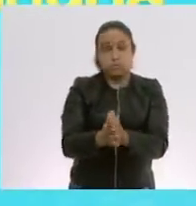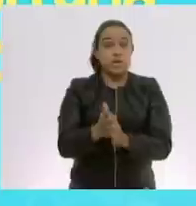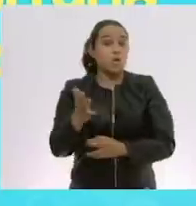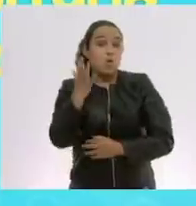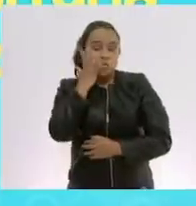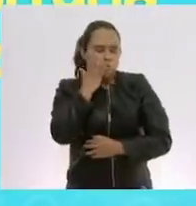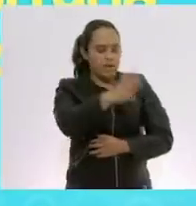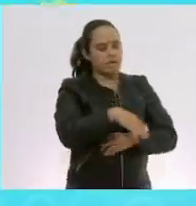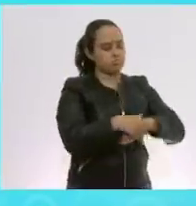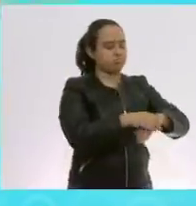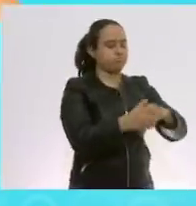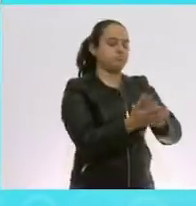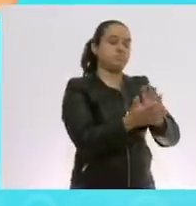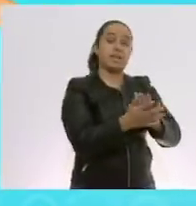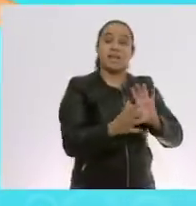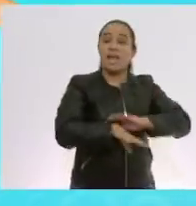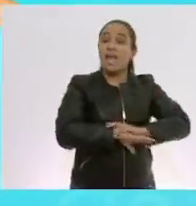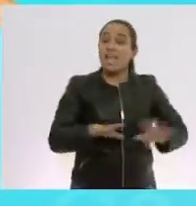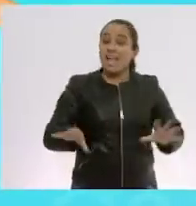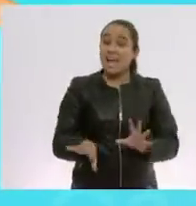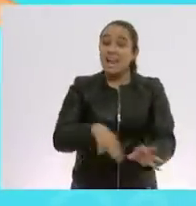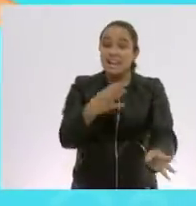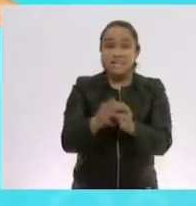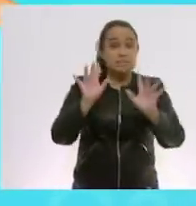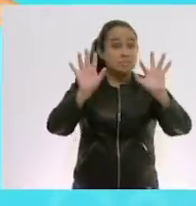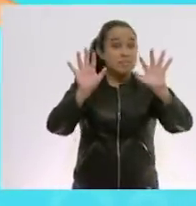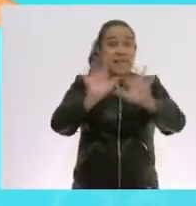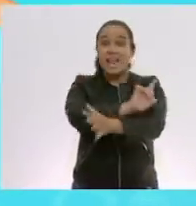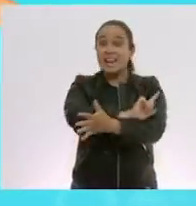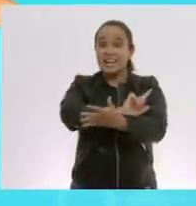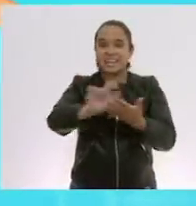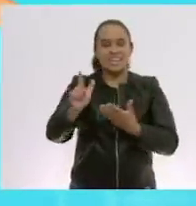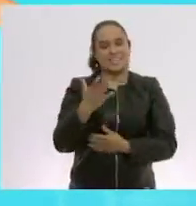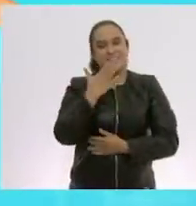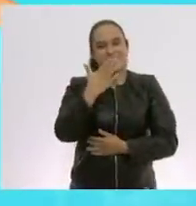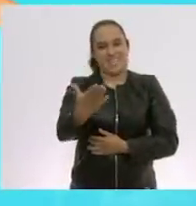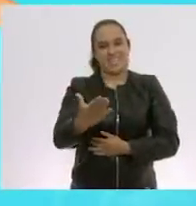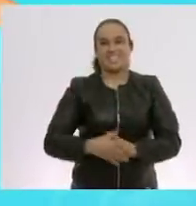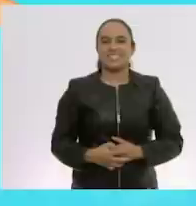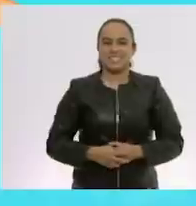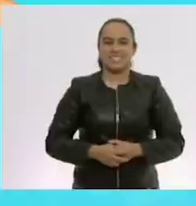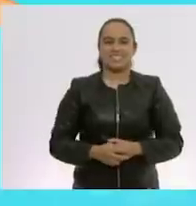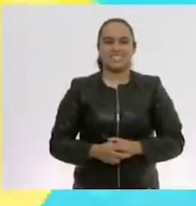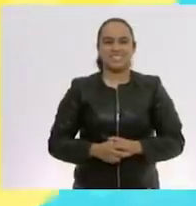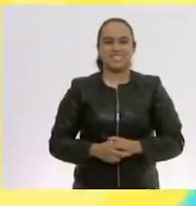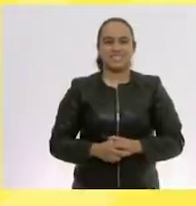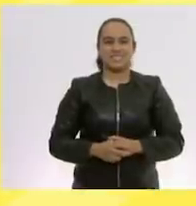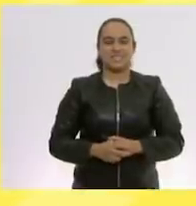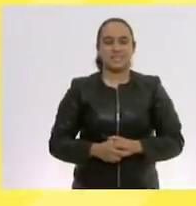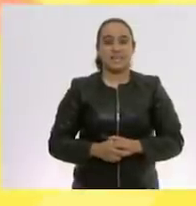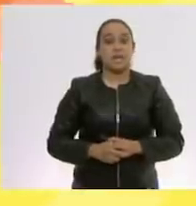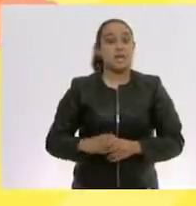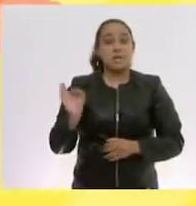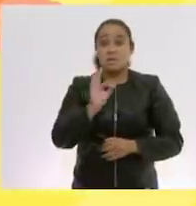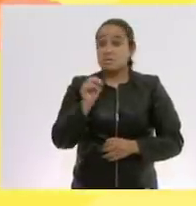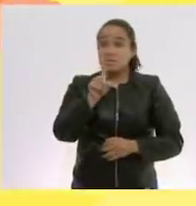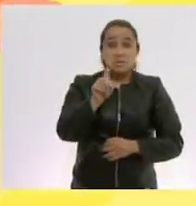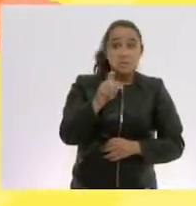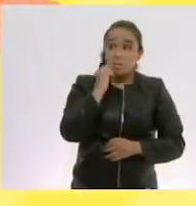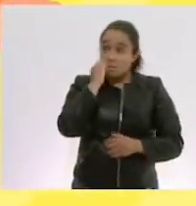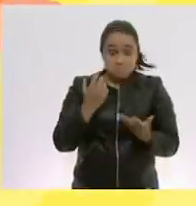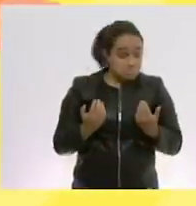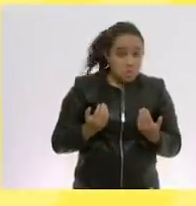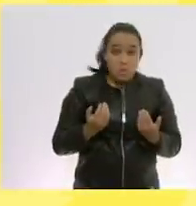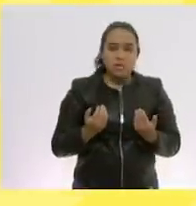Sécalas con una toalla. ¡Y listo! ¡Tus manos están limpias! Si no tienes agua y jabón,